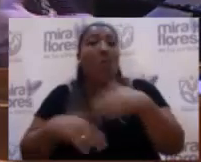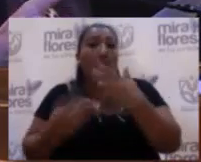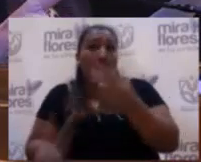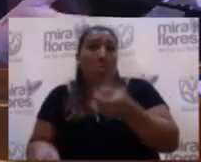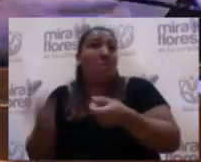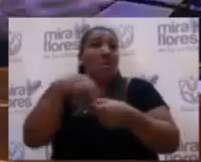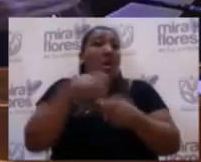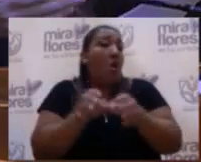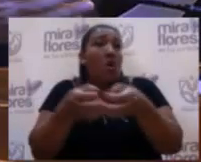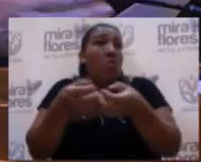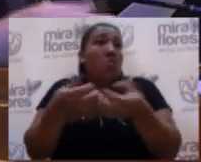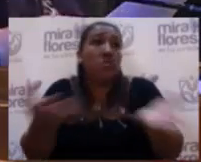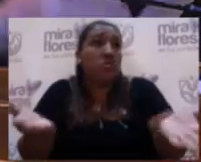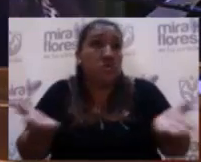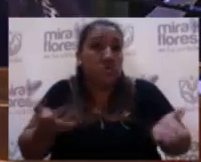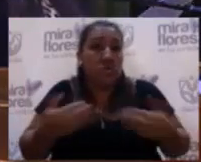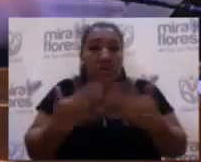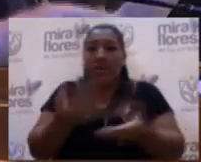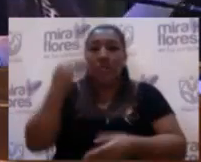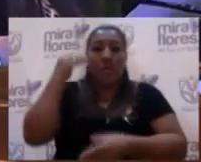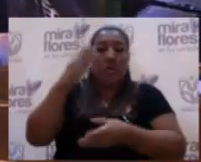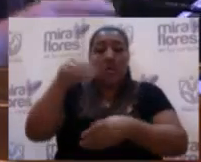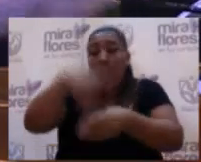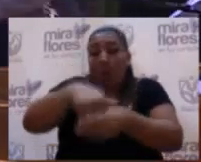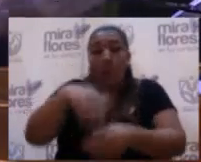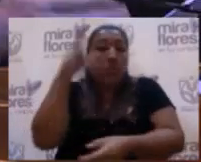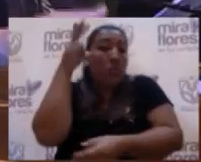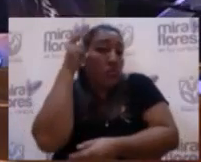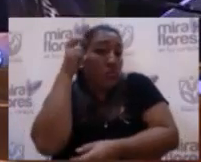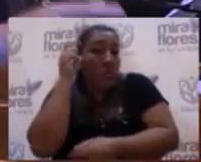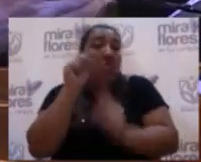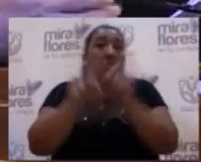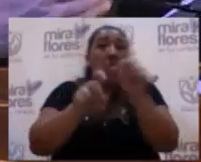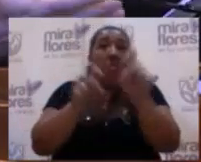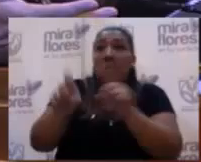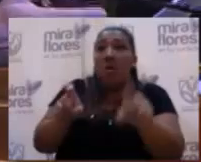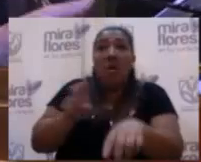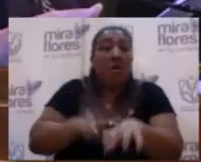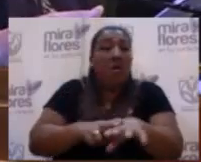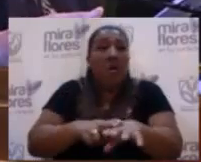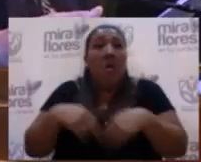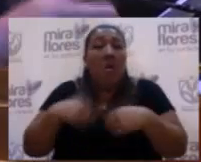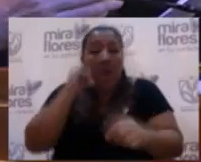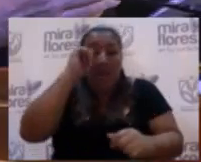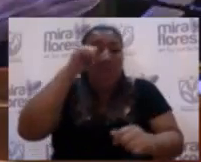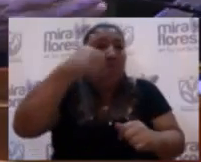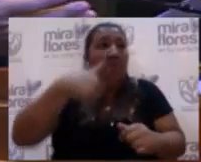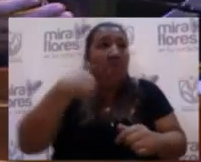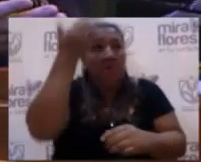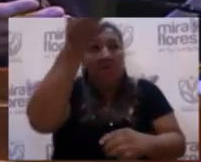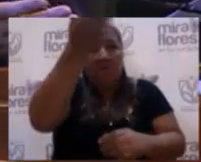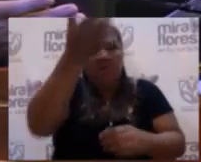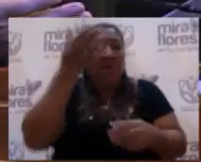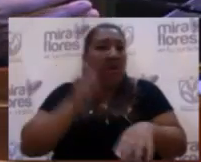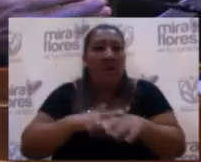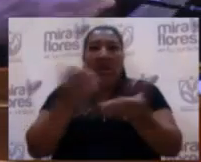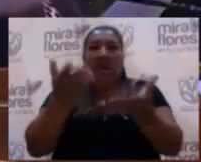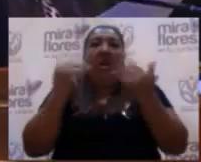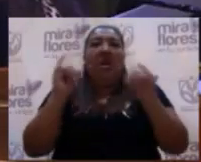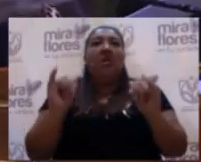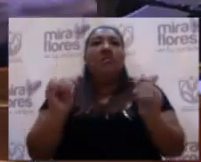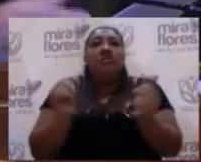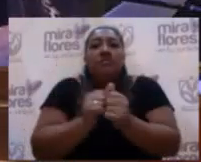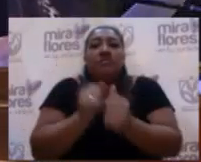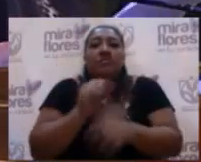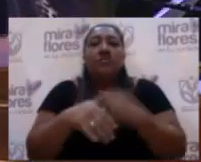a las comisiones sin emitir voto, escuchando y haciendo las preguntas para yo poder el día de mañana tener un voto bien informado